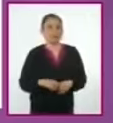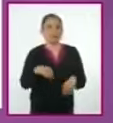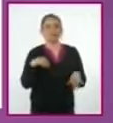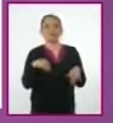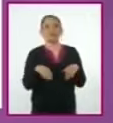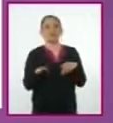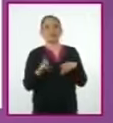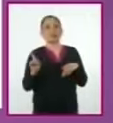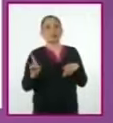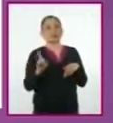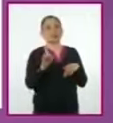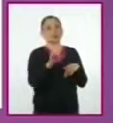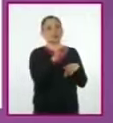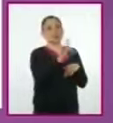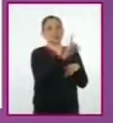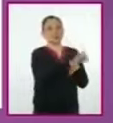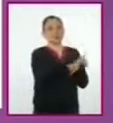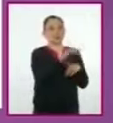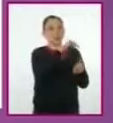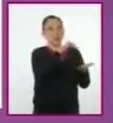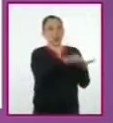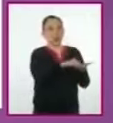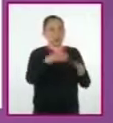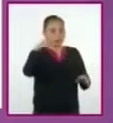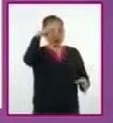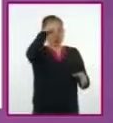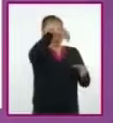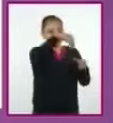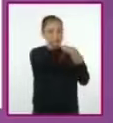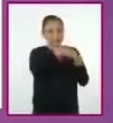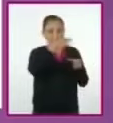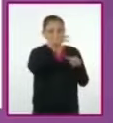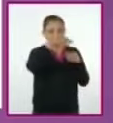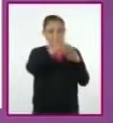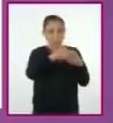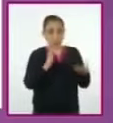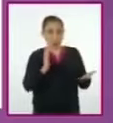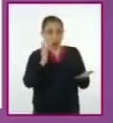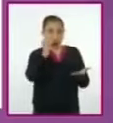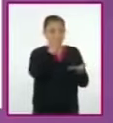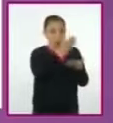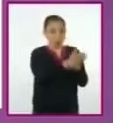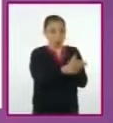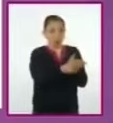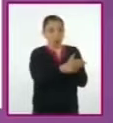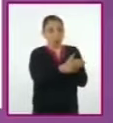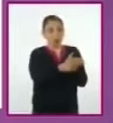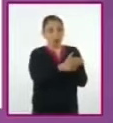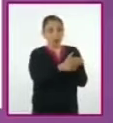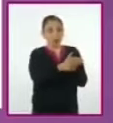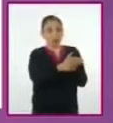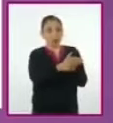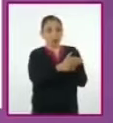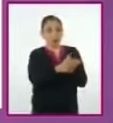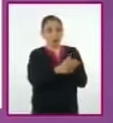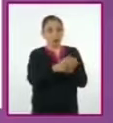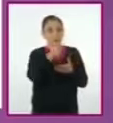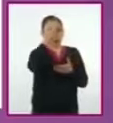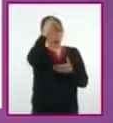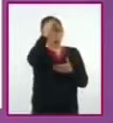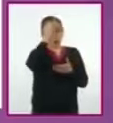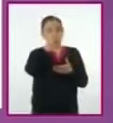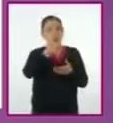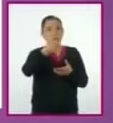Caminó hasta la estación de correos más próxima y al llegar se echó la gorra raída sobre